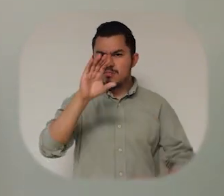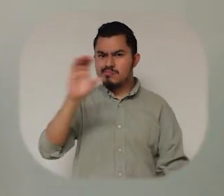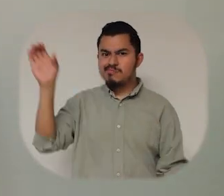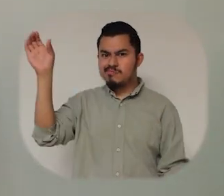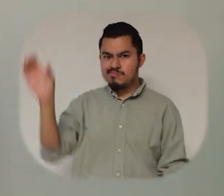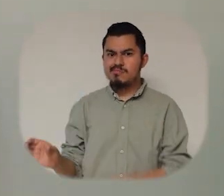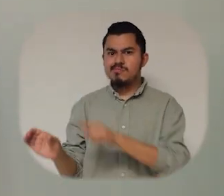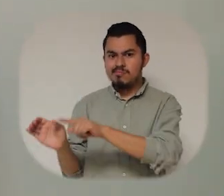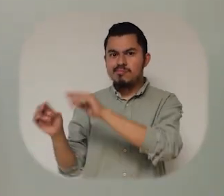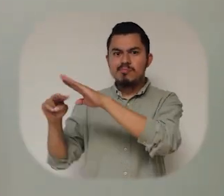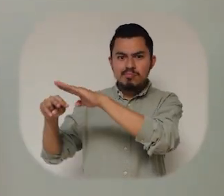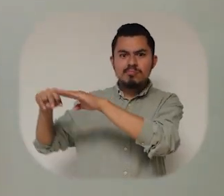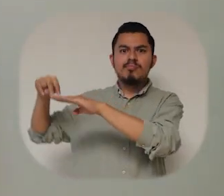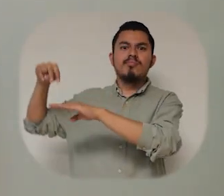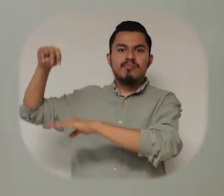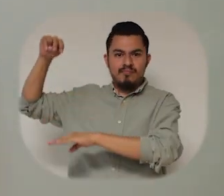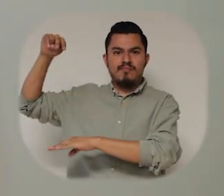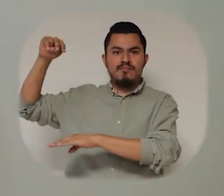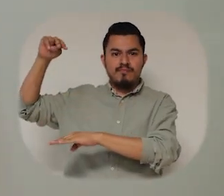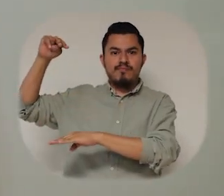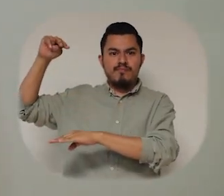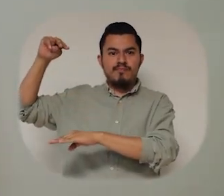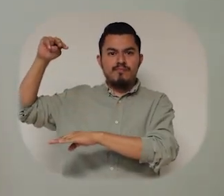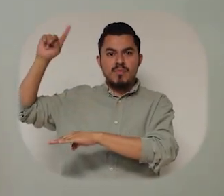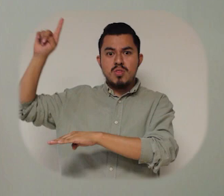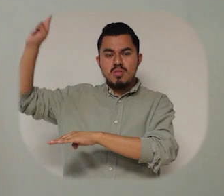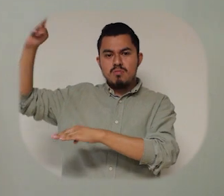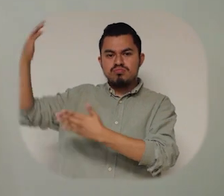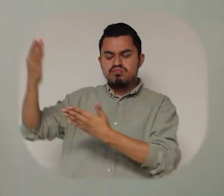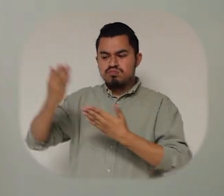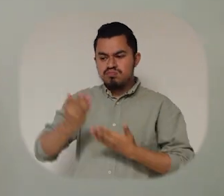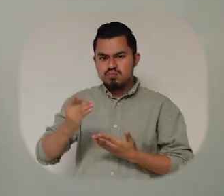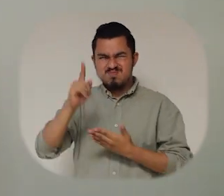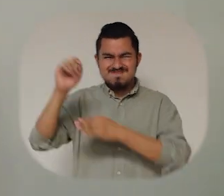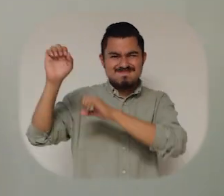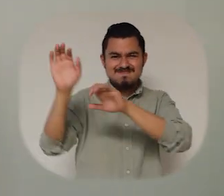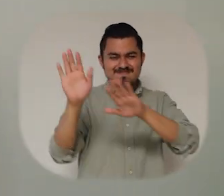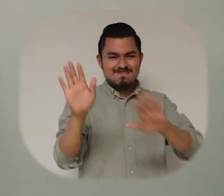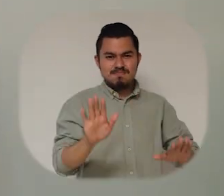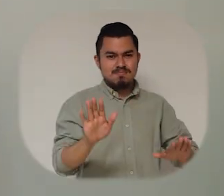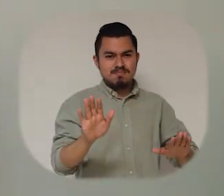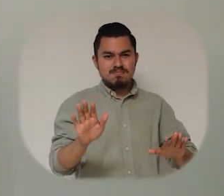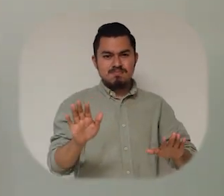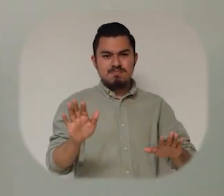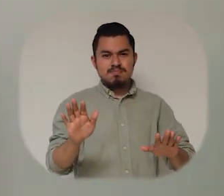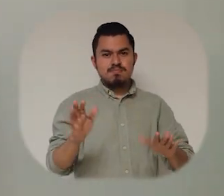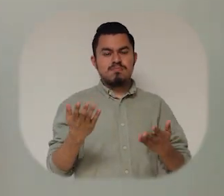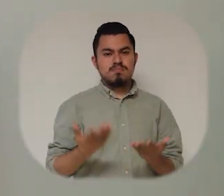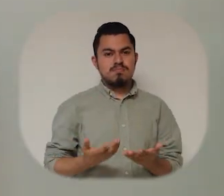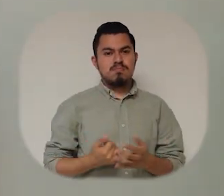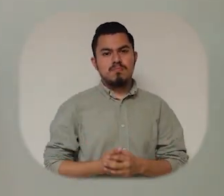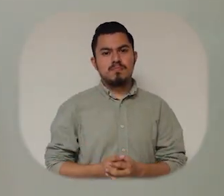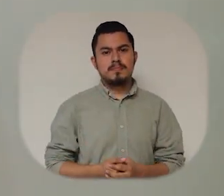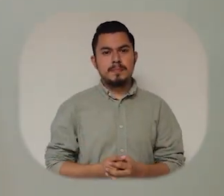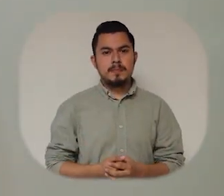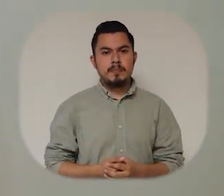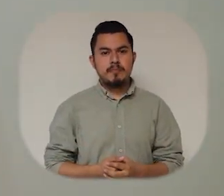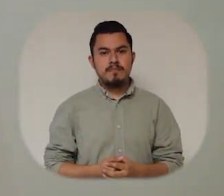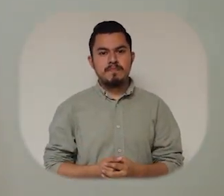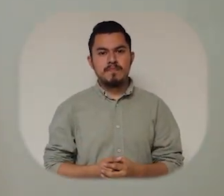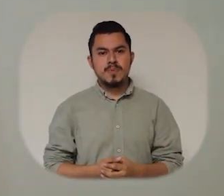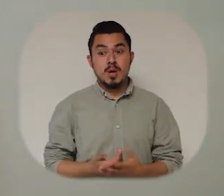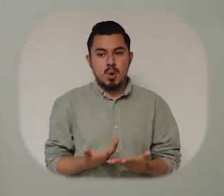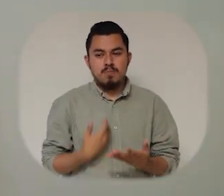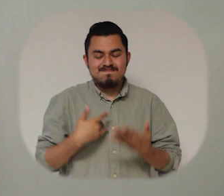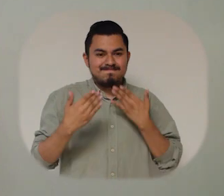nos dio una bendición que realmente no tiene, que no se puede expresar. Nosotros que